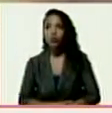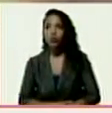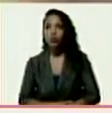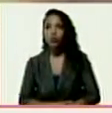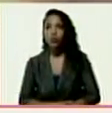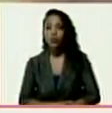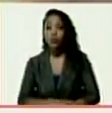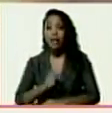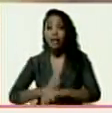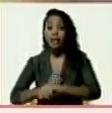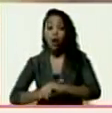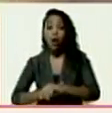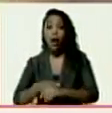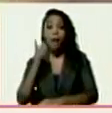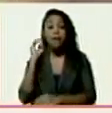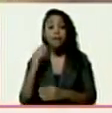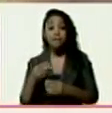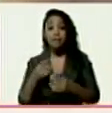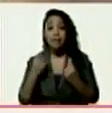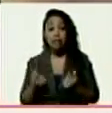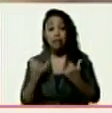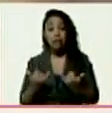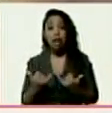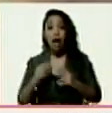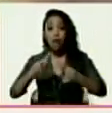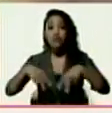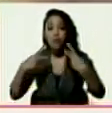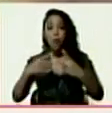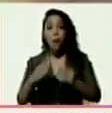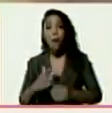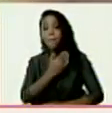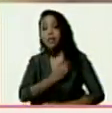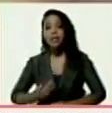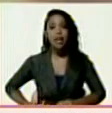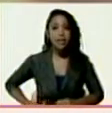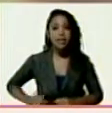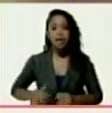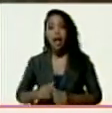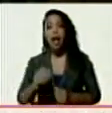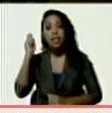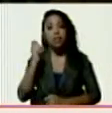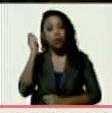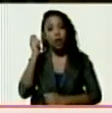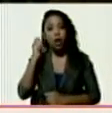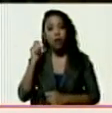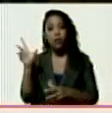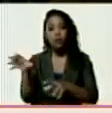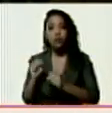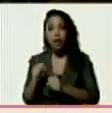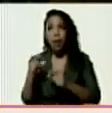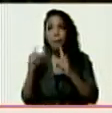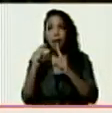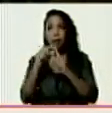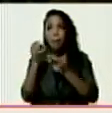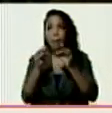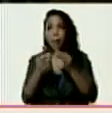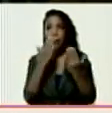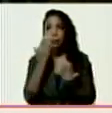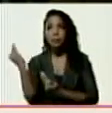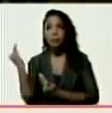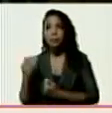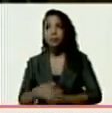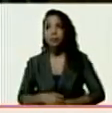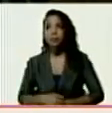Y a esta hora nos vamos en vivo directo al Parlamento venezolano. El nuevo presidente de la Junta Directiva, diputado Luis Parra, toma la palabra. Presidente de la Asamblea